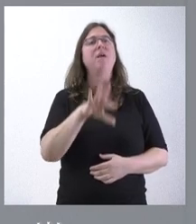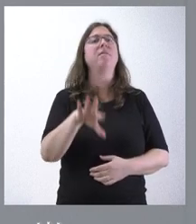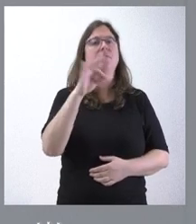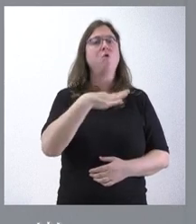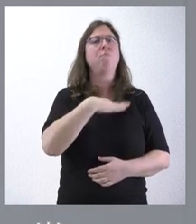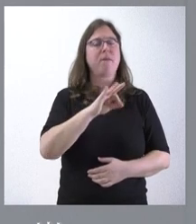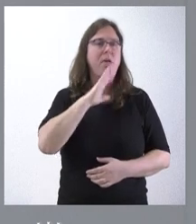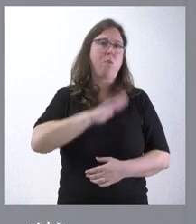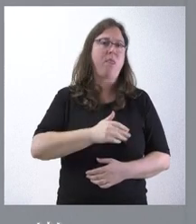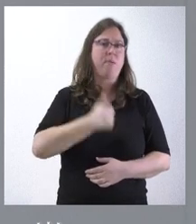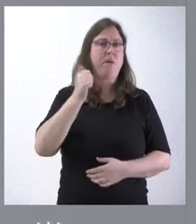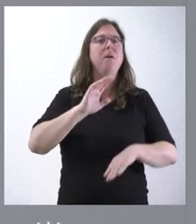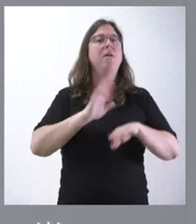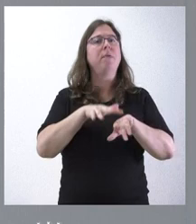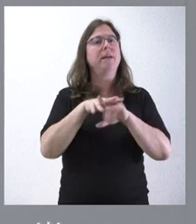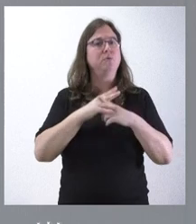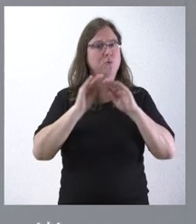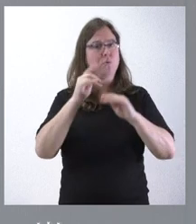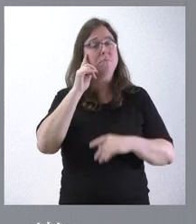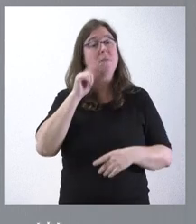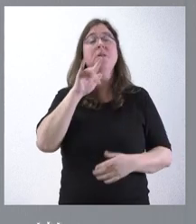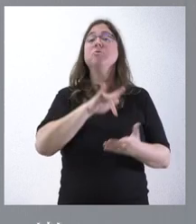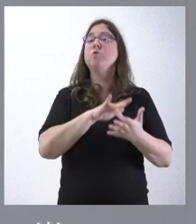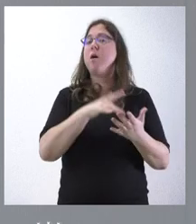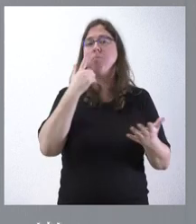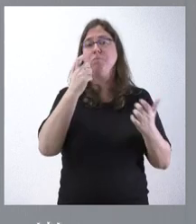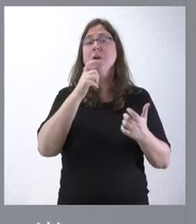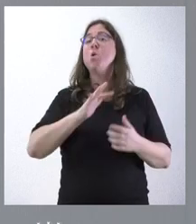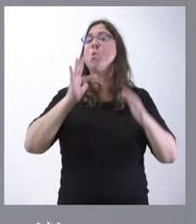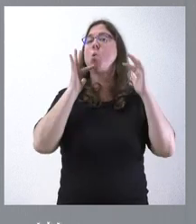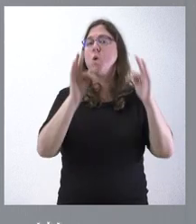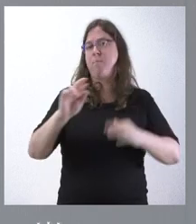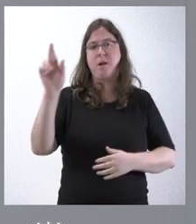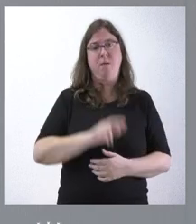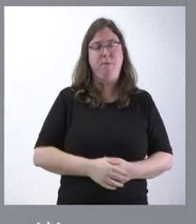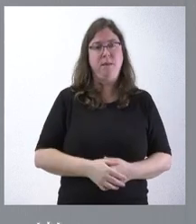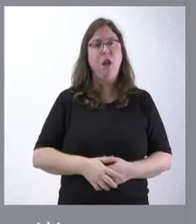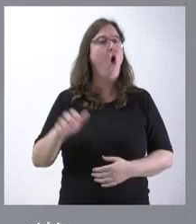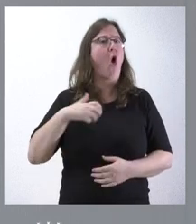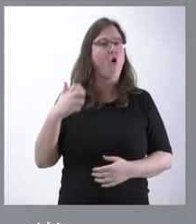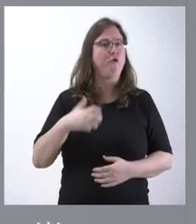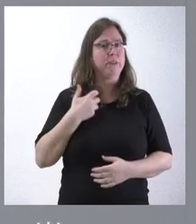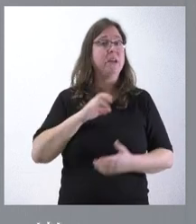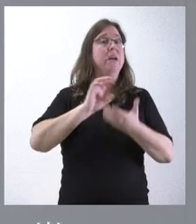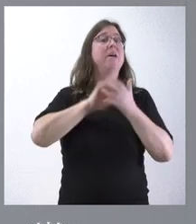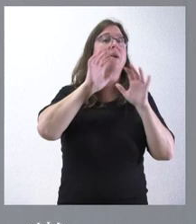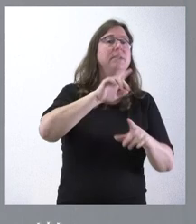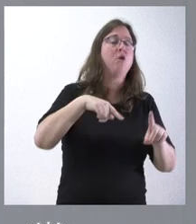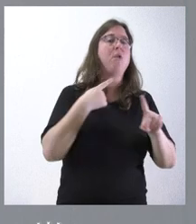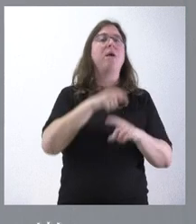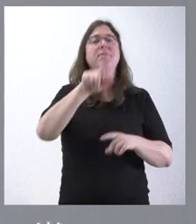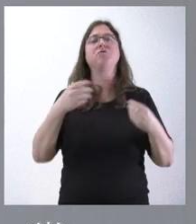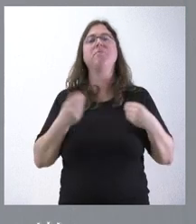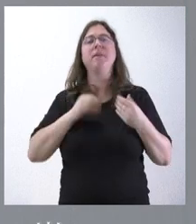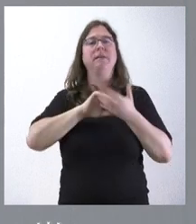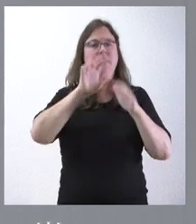más adecuadas ante esta circunstancia En todo caso hay una muy evidente que nunca más se vuelva a repetir una ofensa ni a Castilla y León Ni a la gente de Castilla le esto es